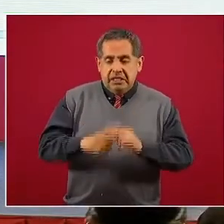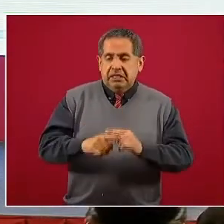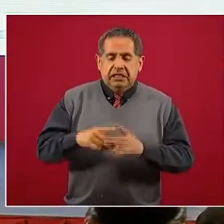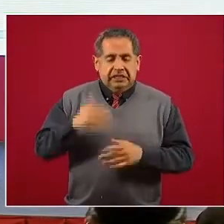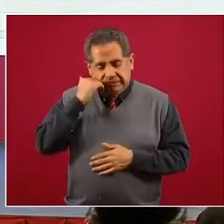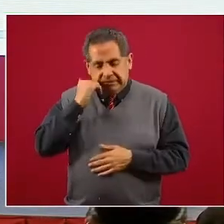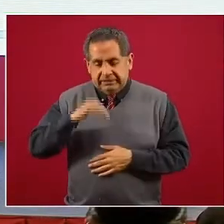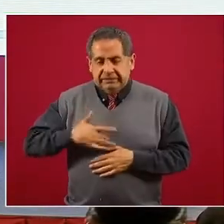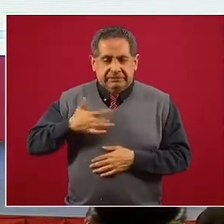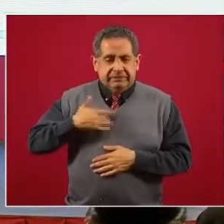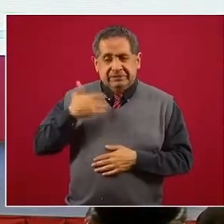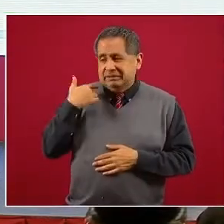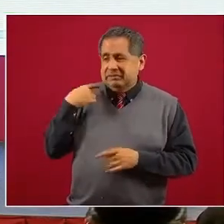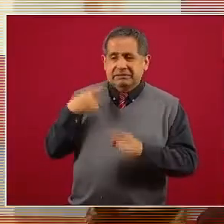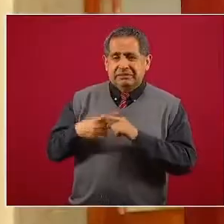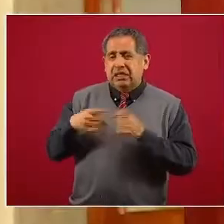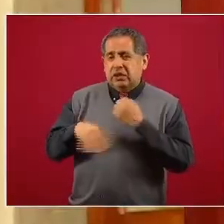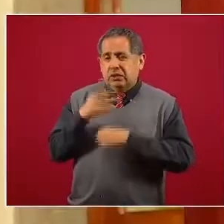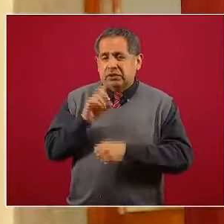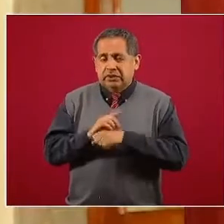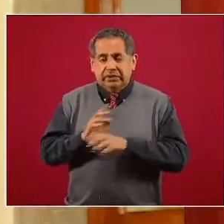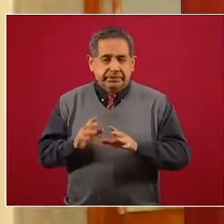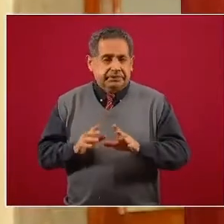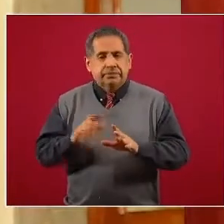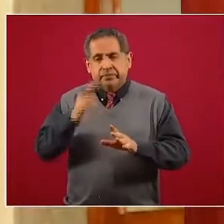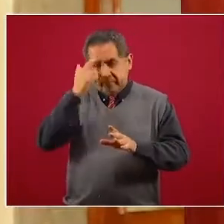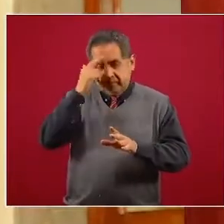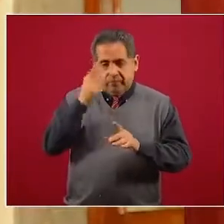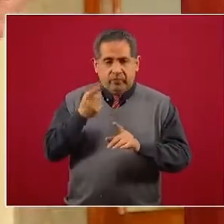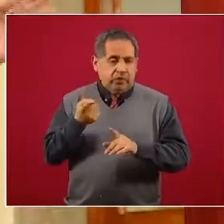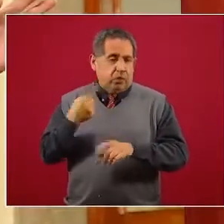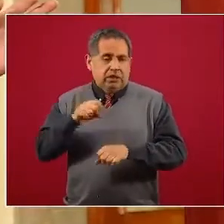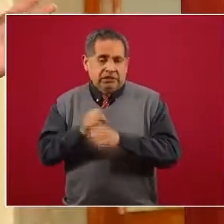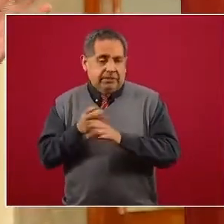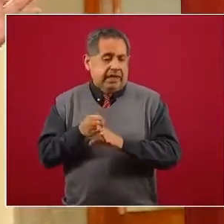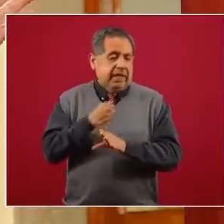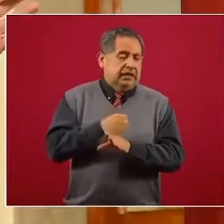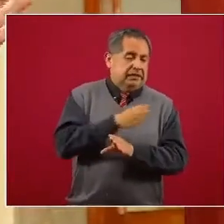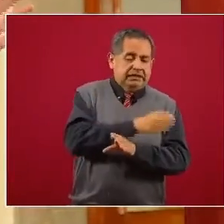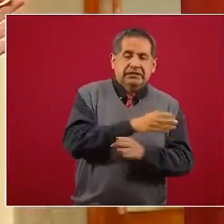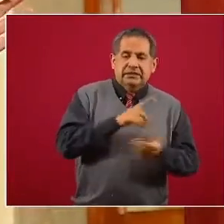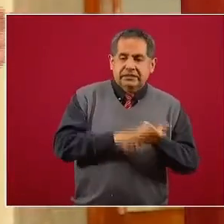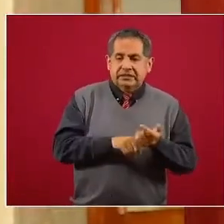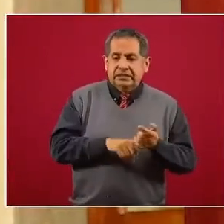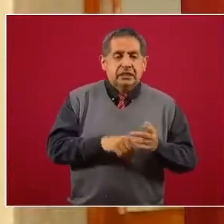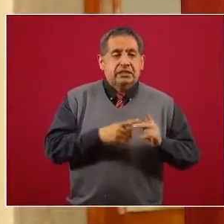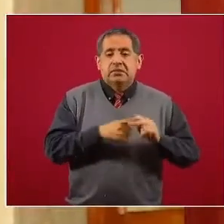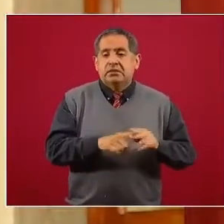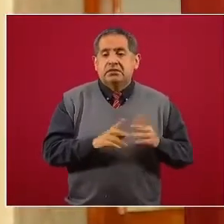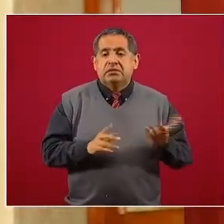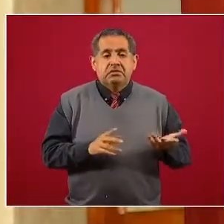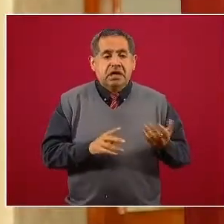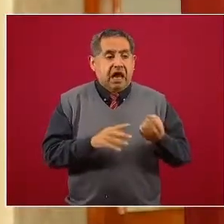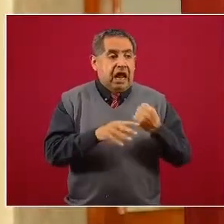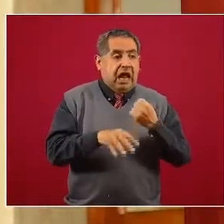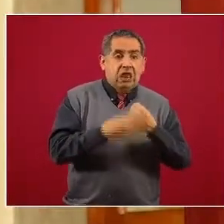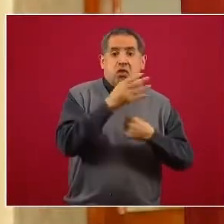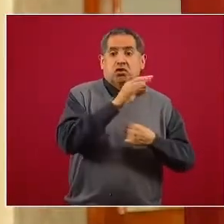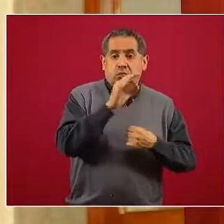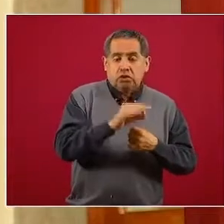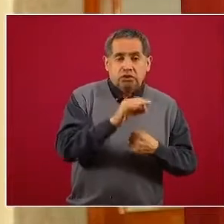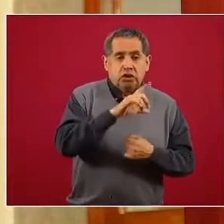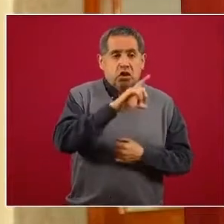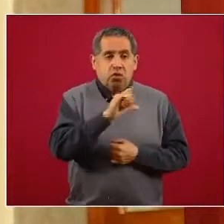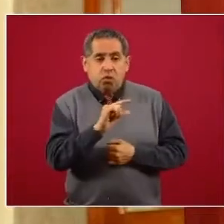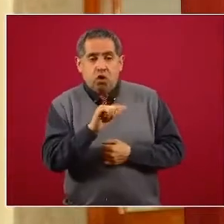signos y síntomas en los últimos 14 días. Si recordamos semanas anteriores, este indicador había iniciado en un 14%, bajó a